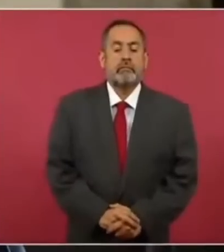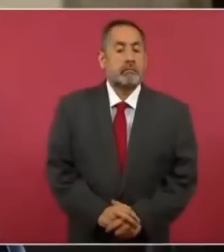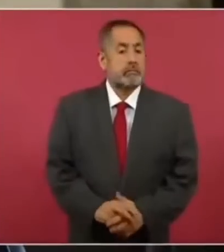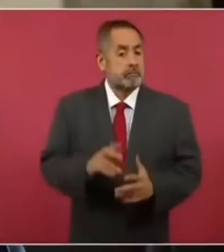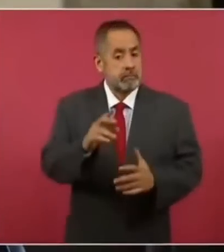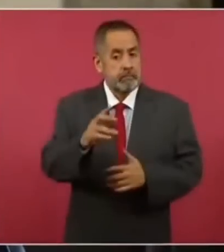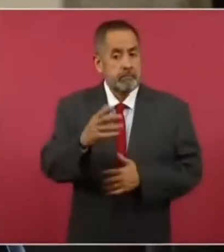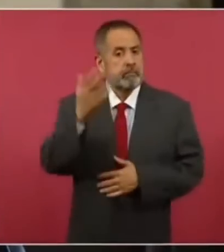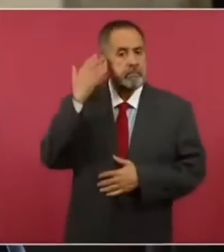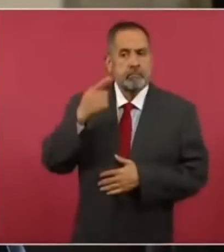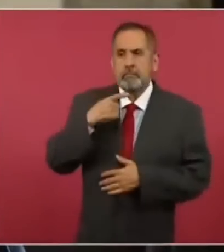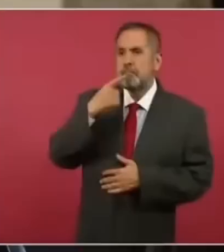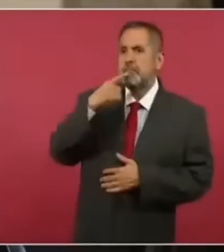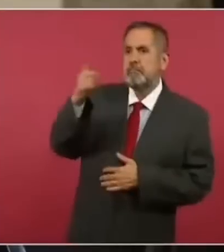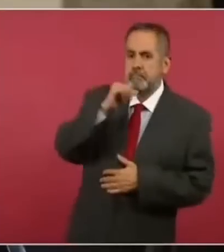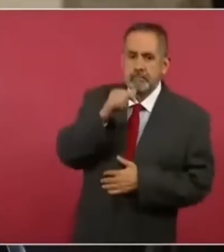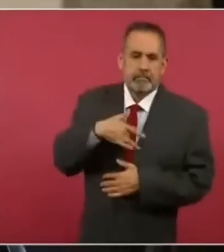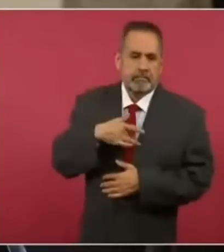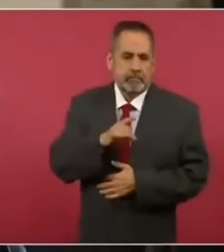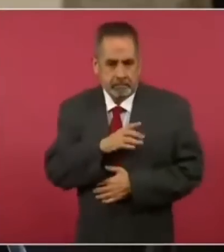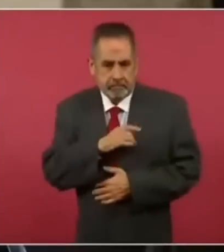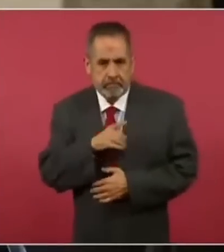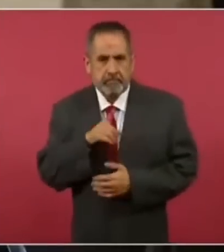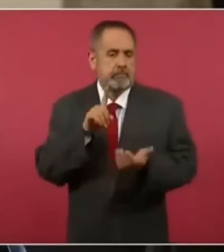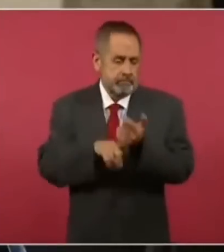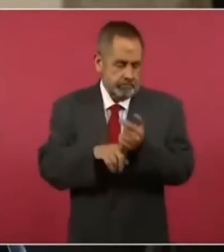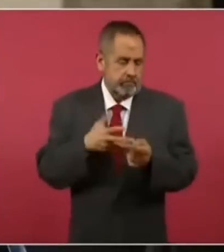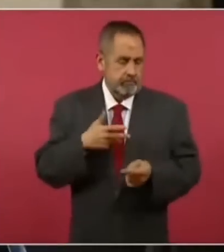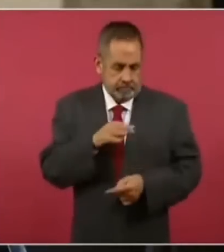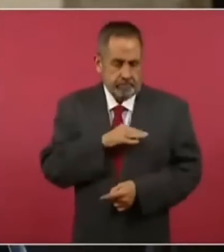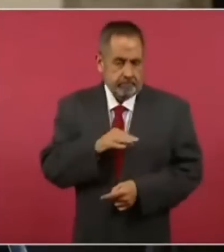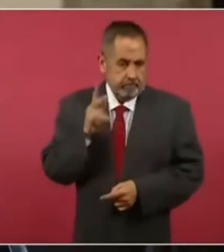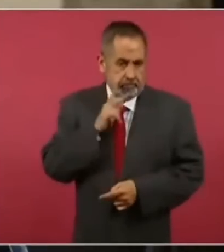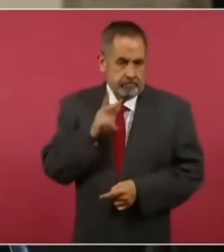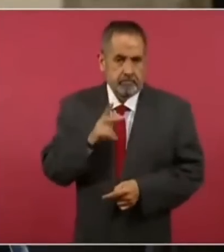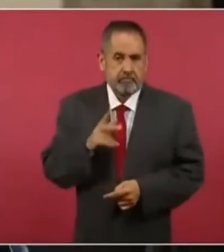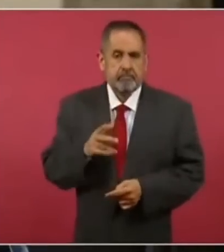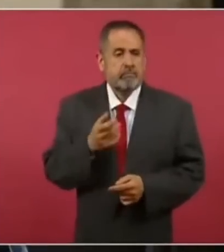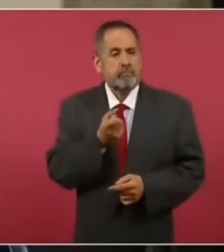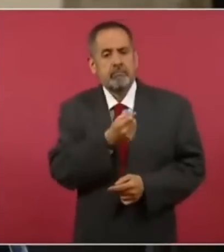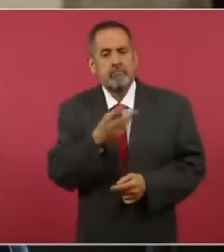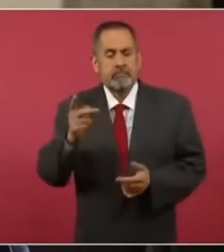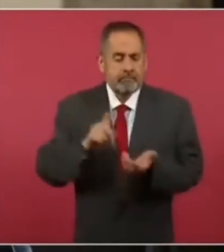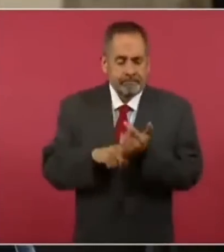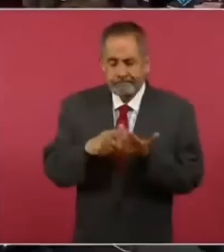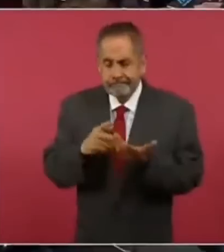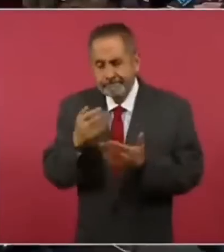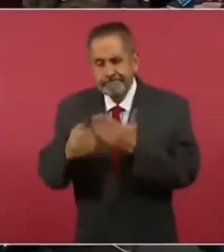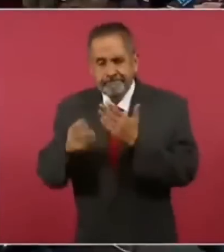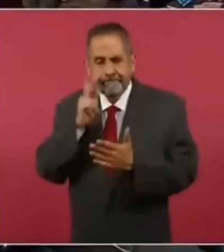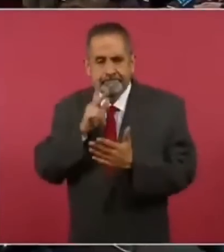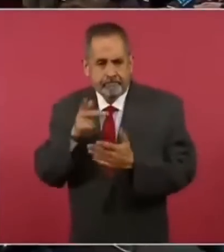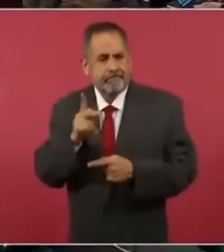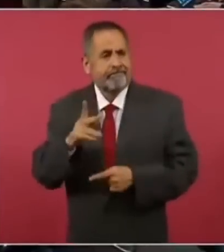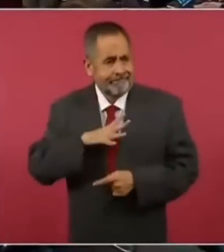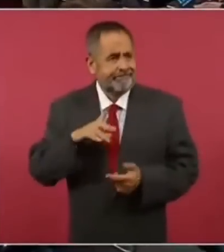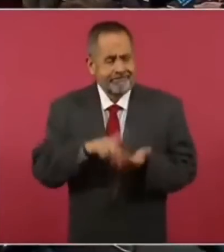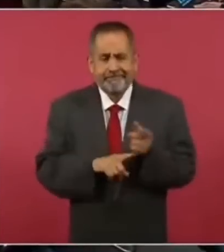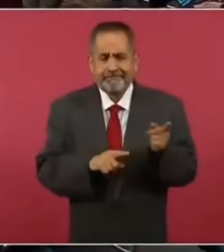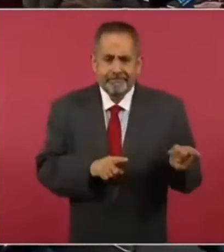había denunciado por miedo o porque creo que no tengo las herramientas para hacerlo. Y más allá